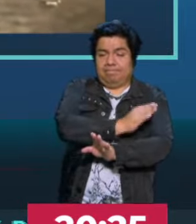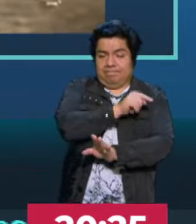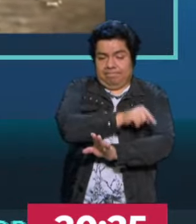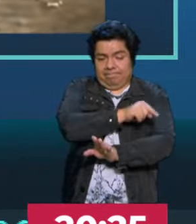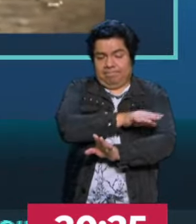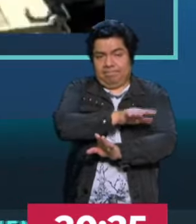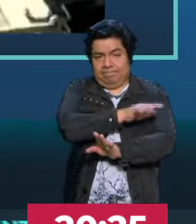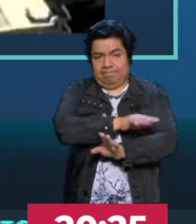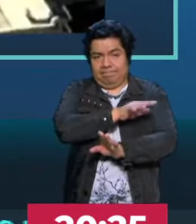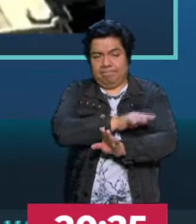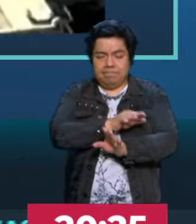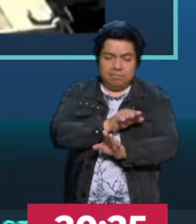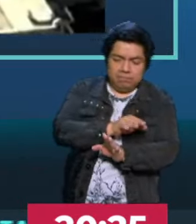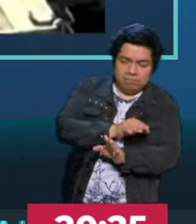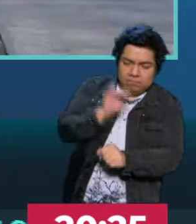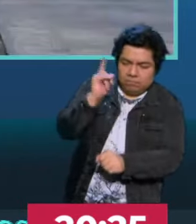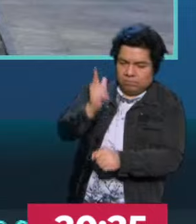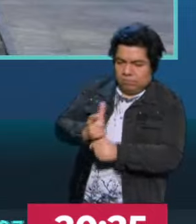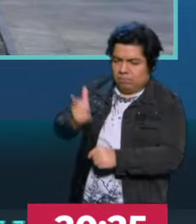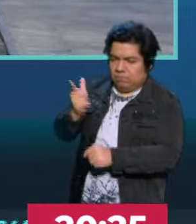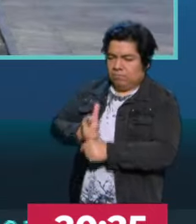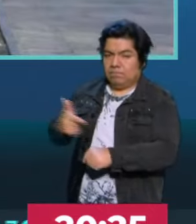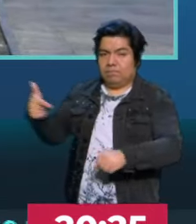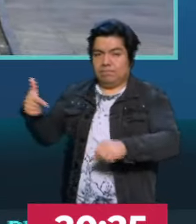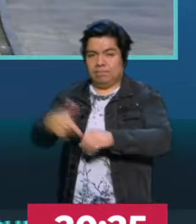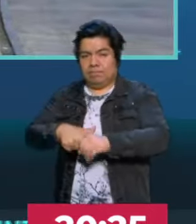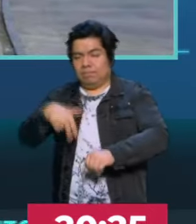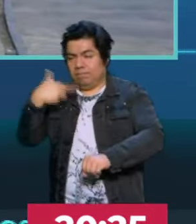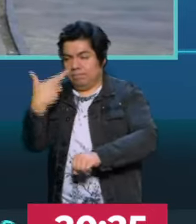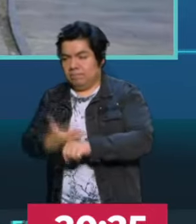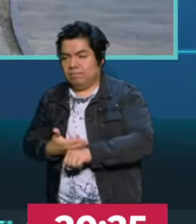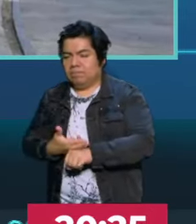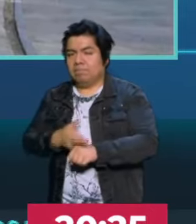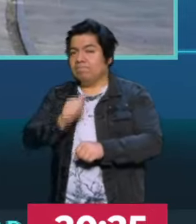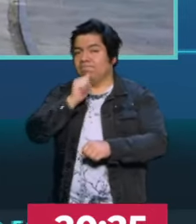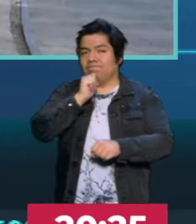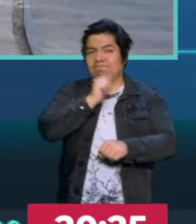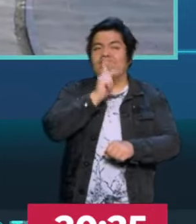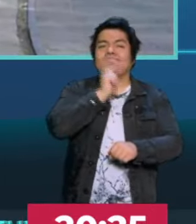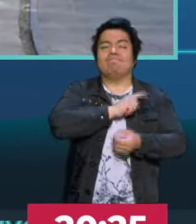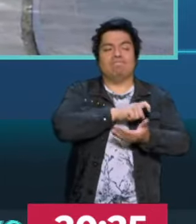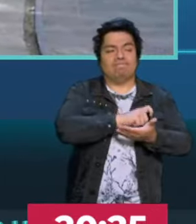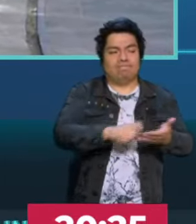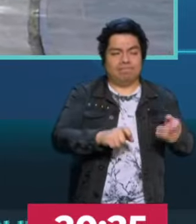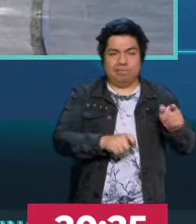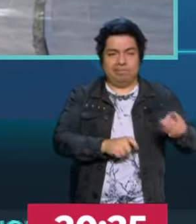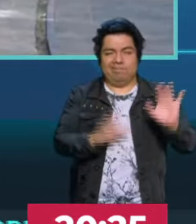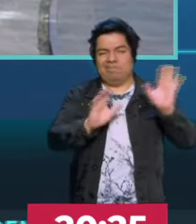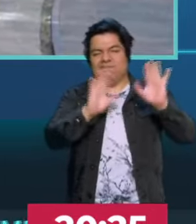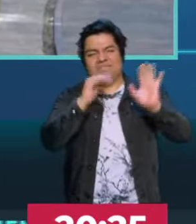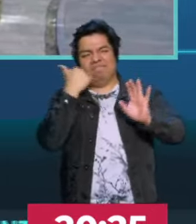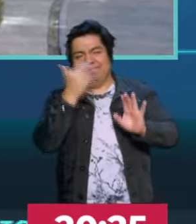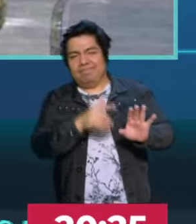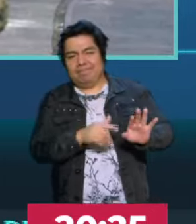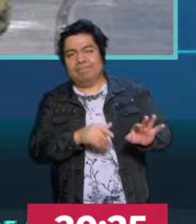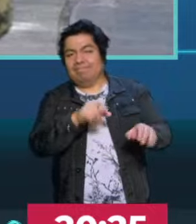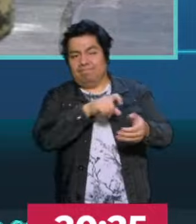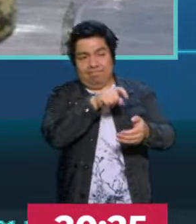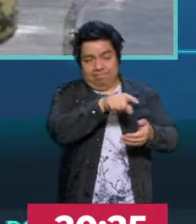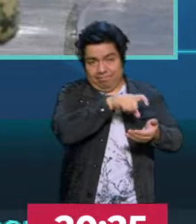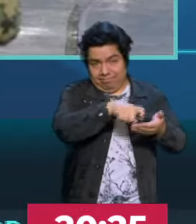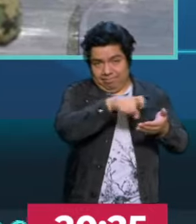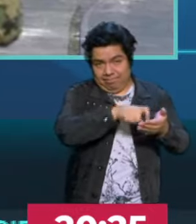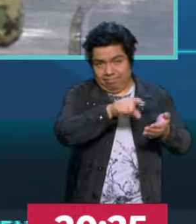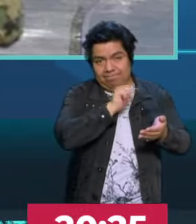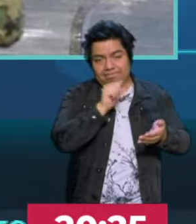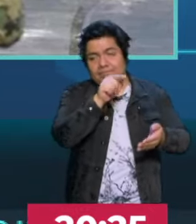el ir identificando aquellas gasolineras que dejaban de comprarle combustible a Pemex, es decir, las que ya no le compraban a